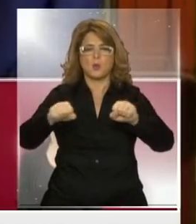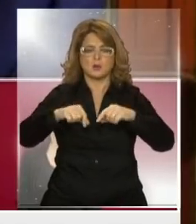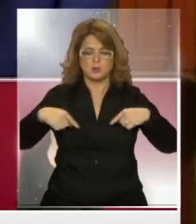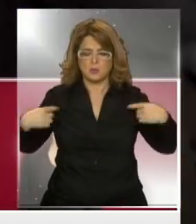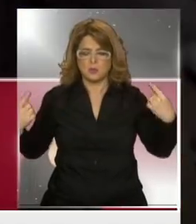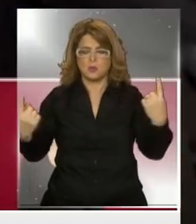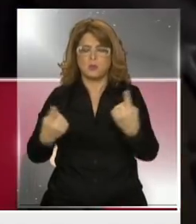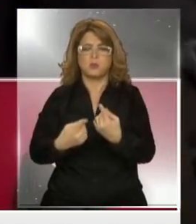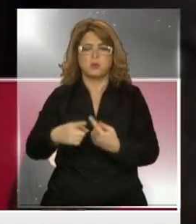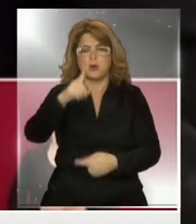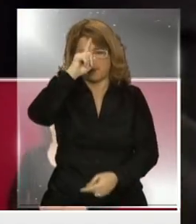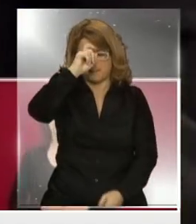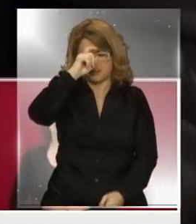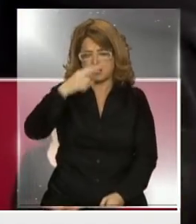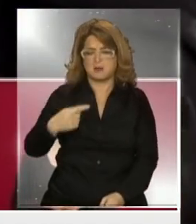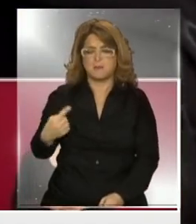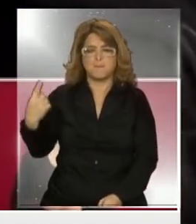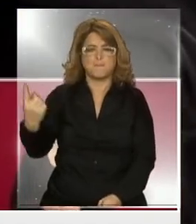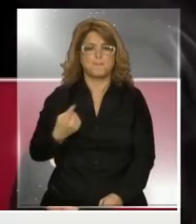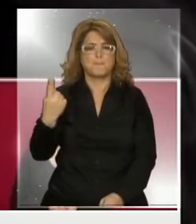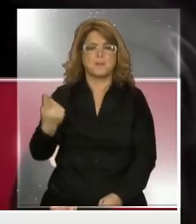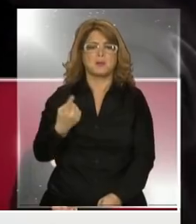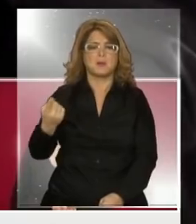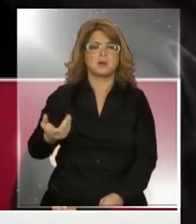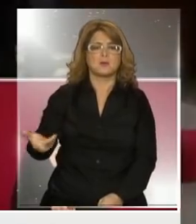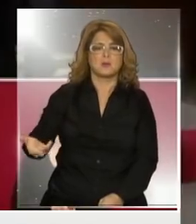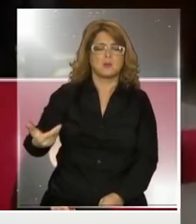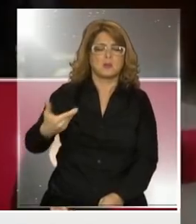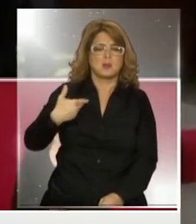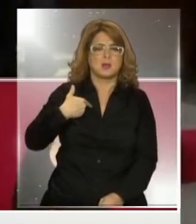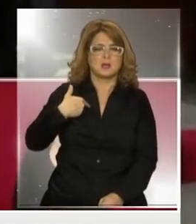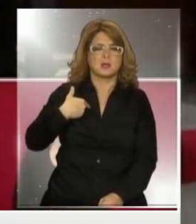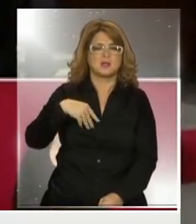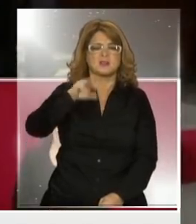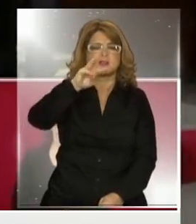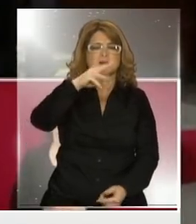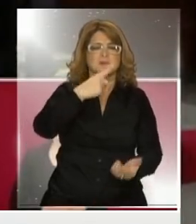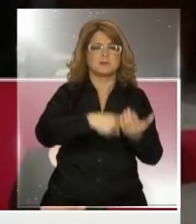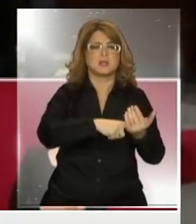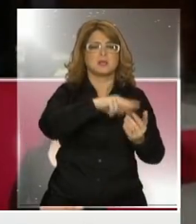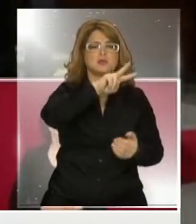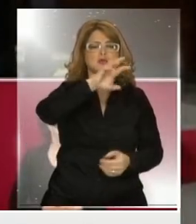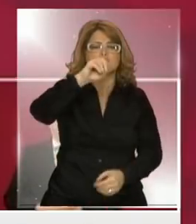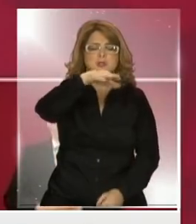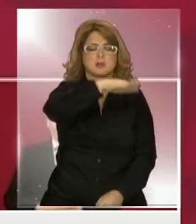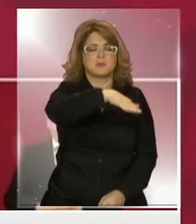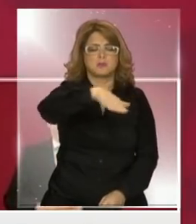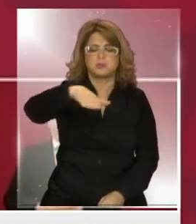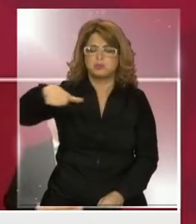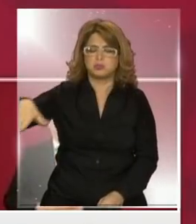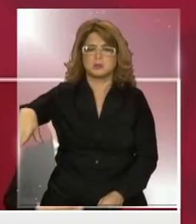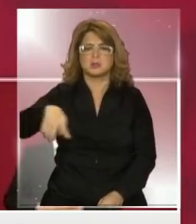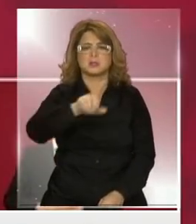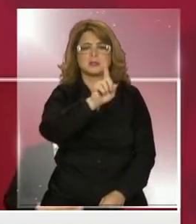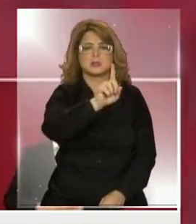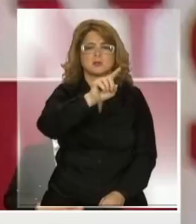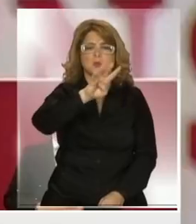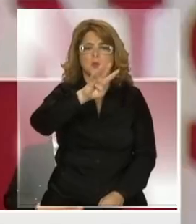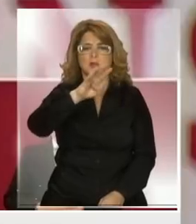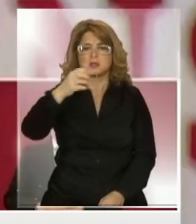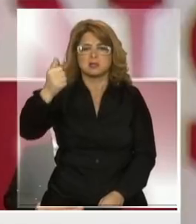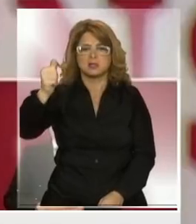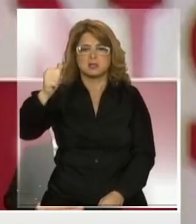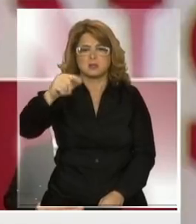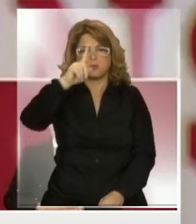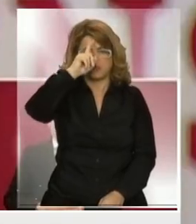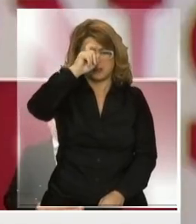de hospitales privados que ofrecerán unas 3.200 camas en 146 hospitales de todo México para